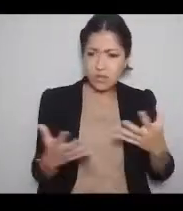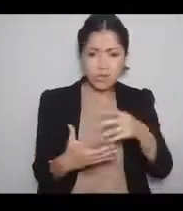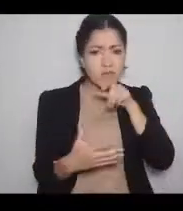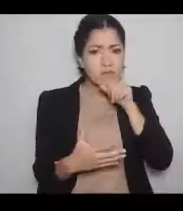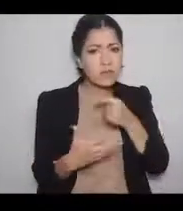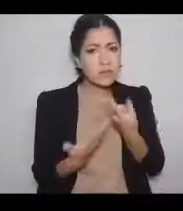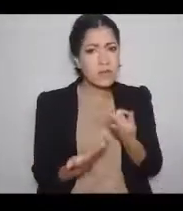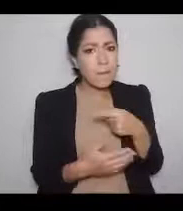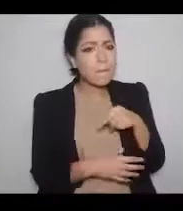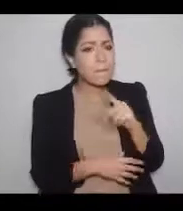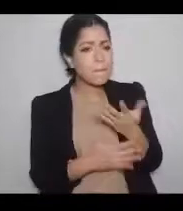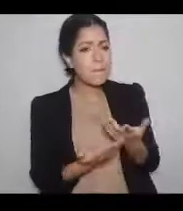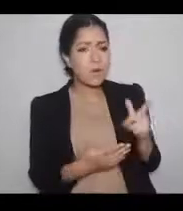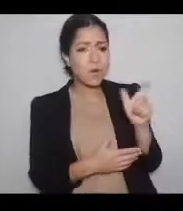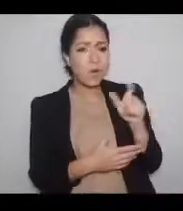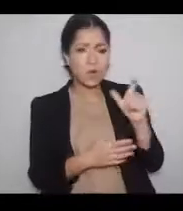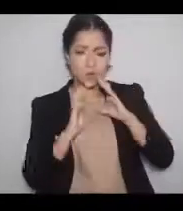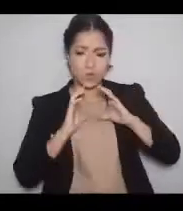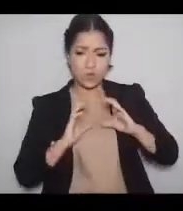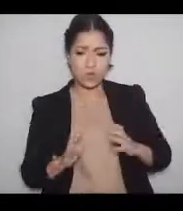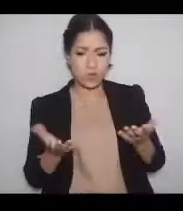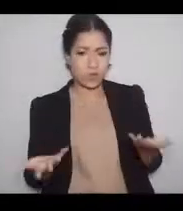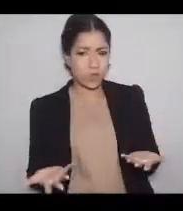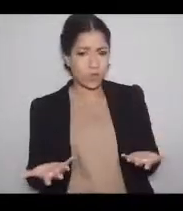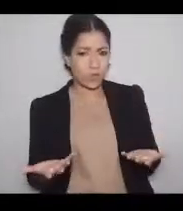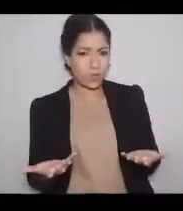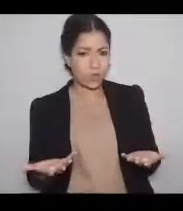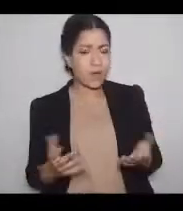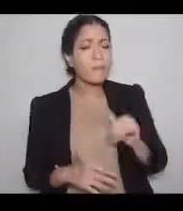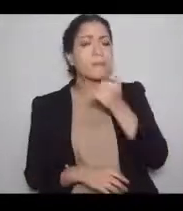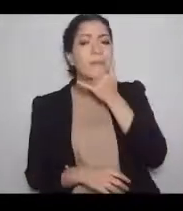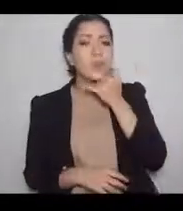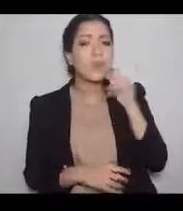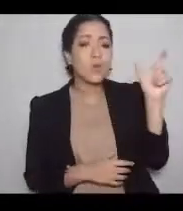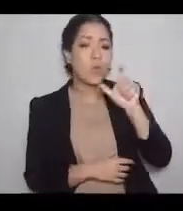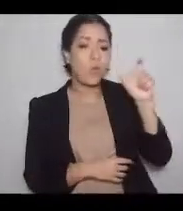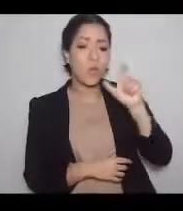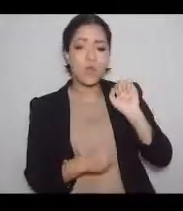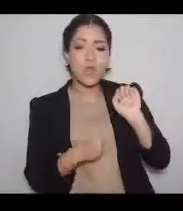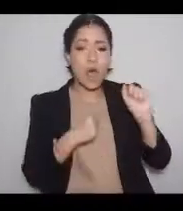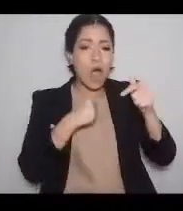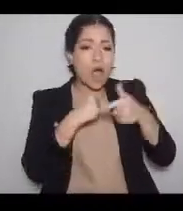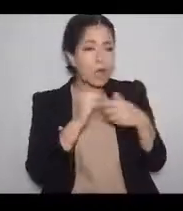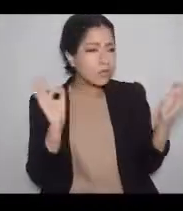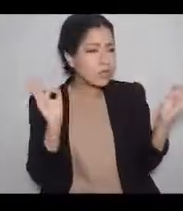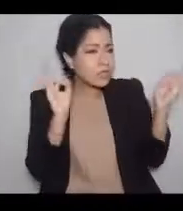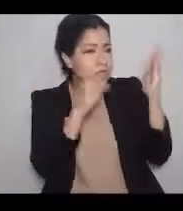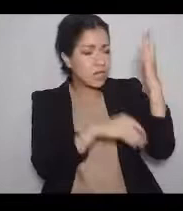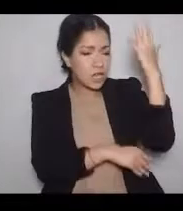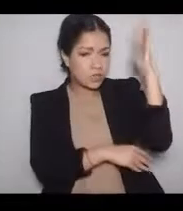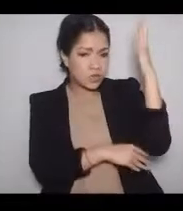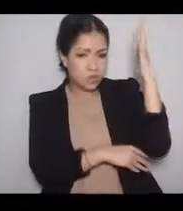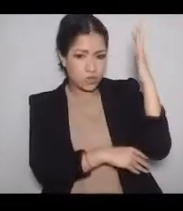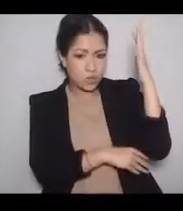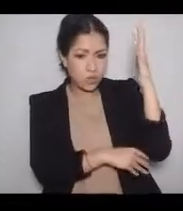aleja, se mueve más lento. ¿Qué figura geométrica permite eso? Una figura